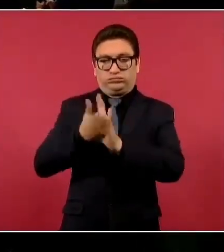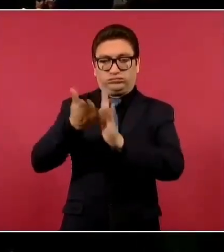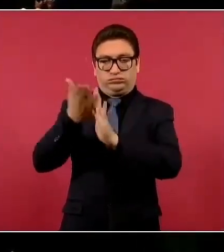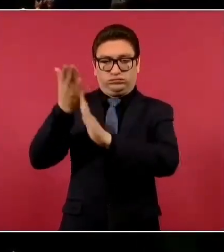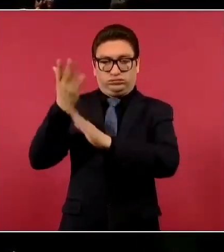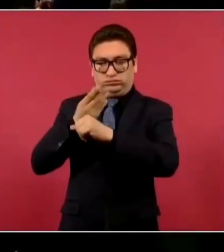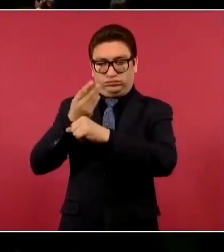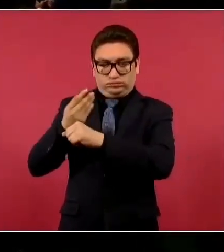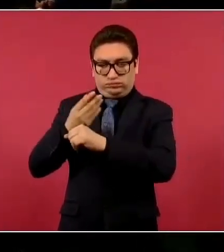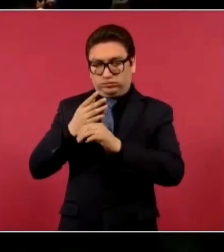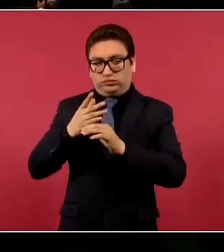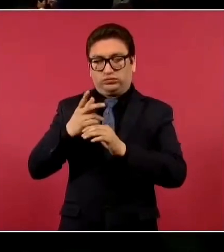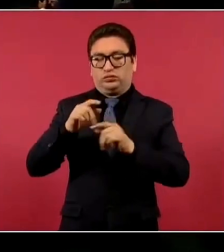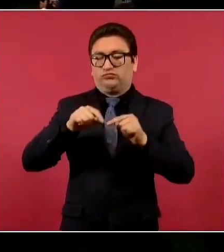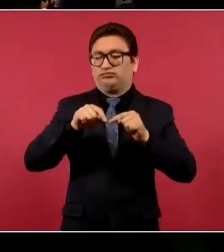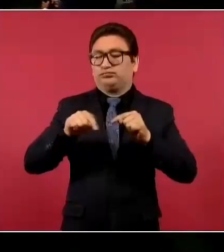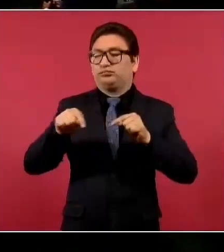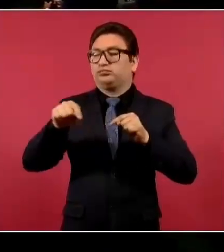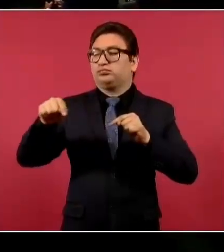en toda la ruta